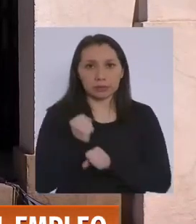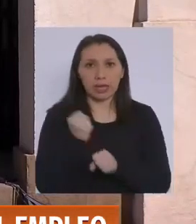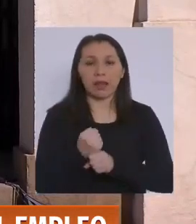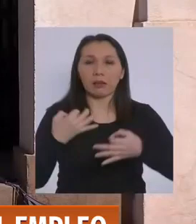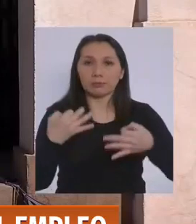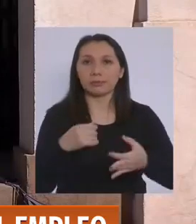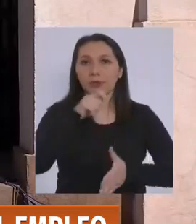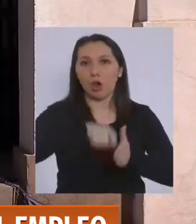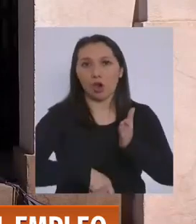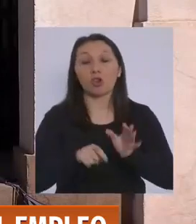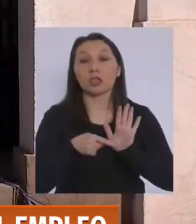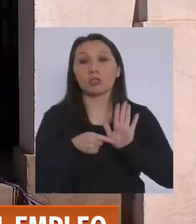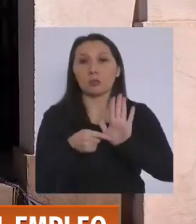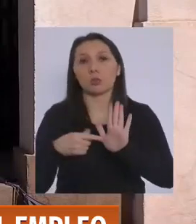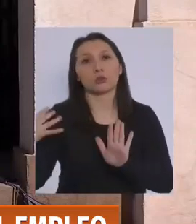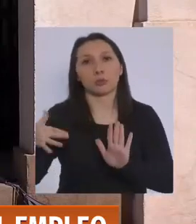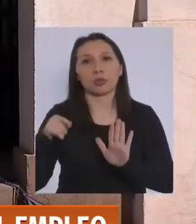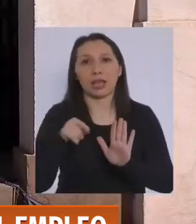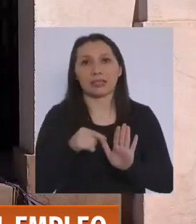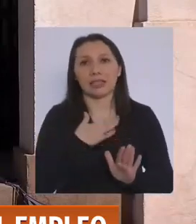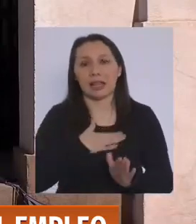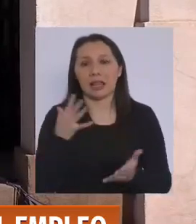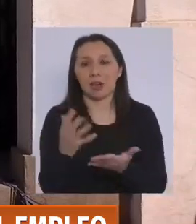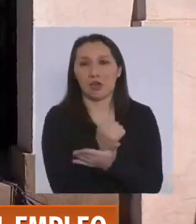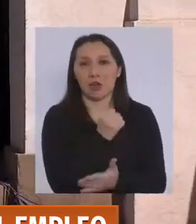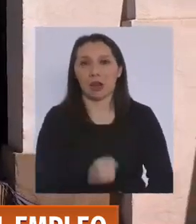calidad, y esta es una señal concreta en esa dirección.